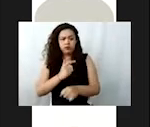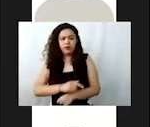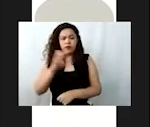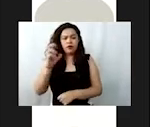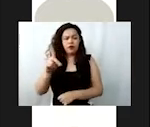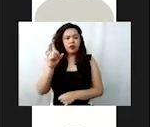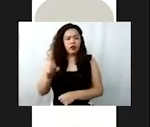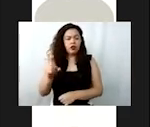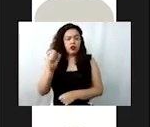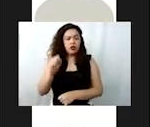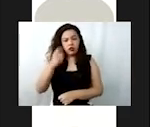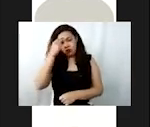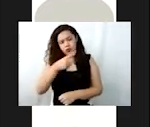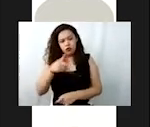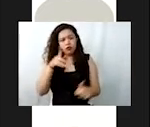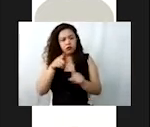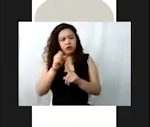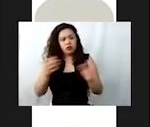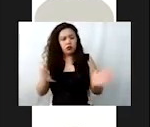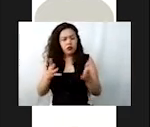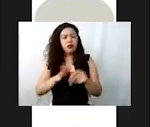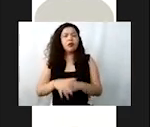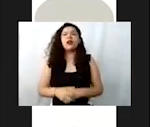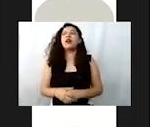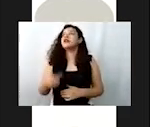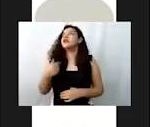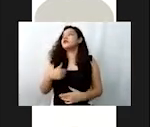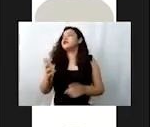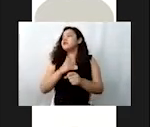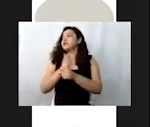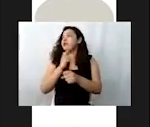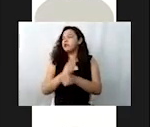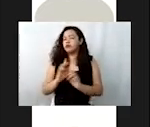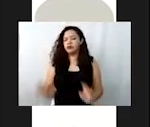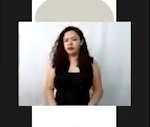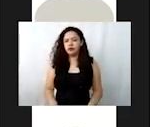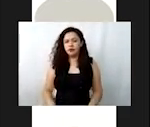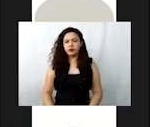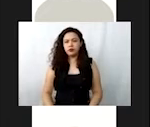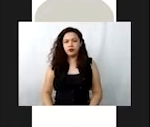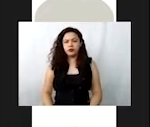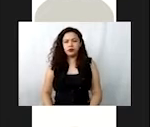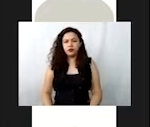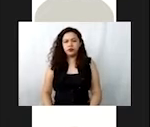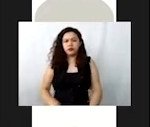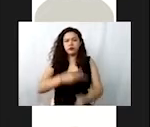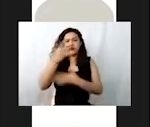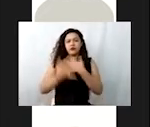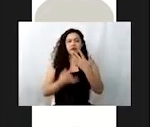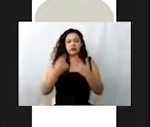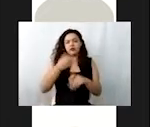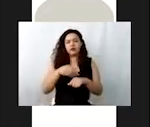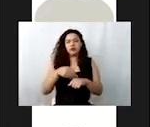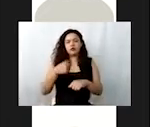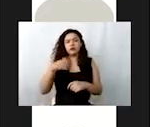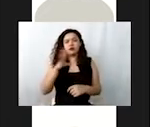están contribuyendo con sus metas, ya tengo identificados los proyectos, los números que quiero, y a veces